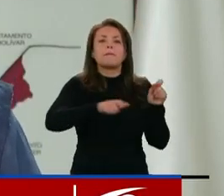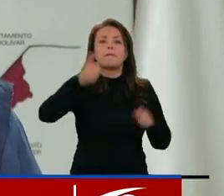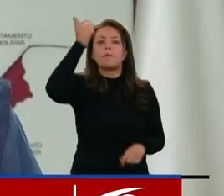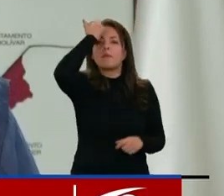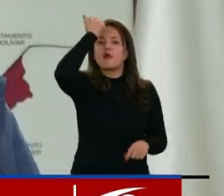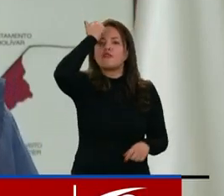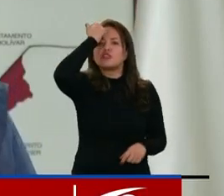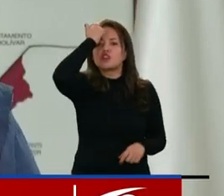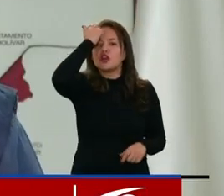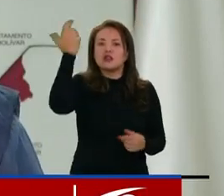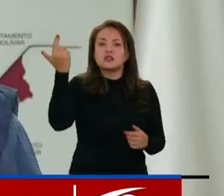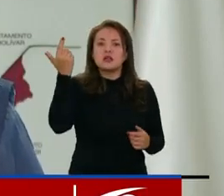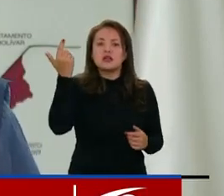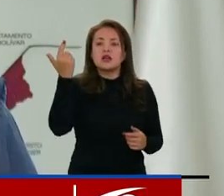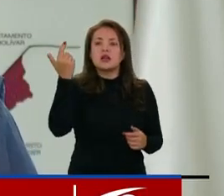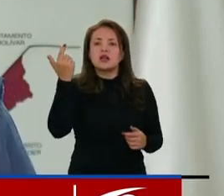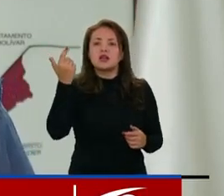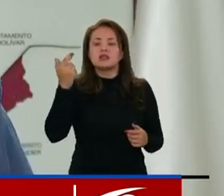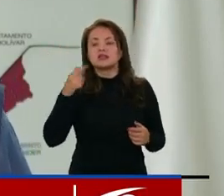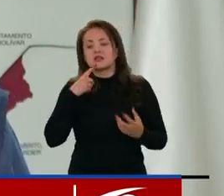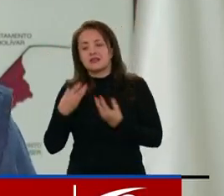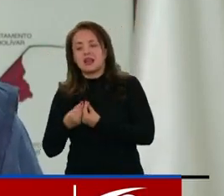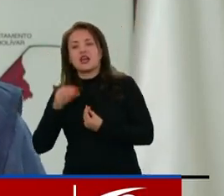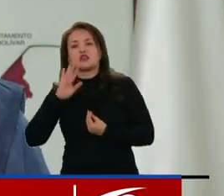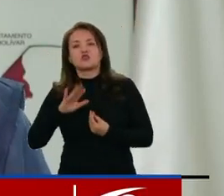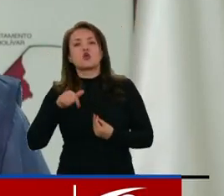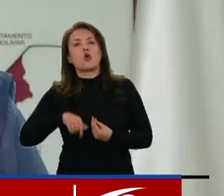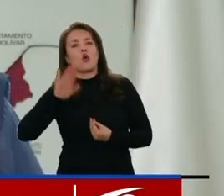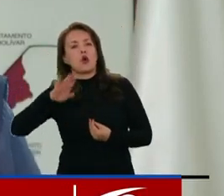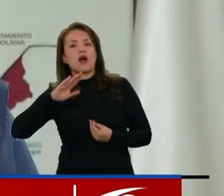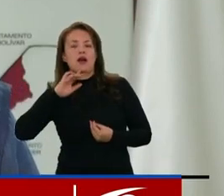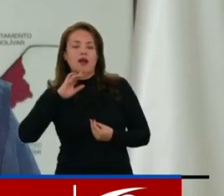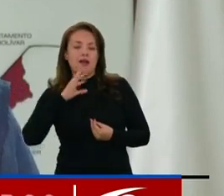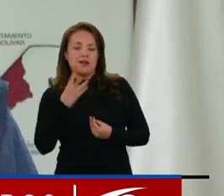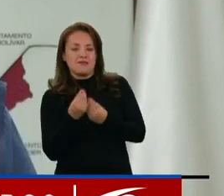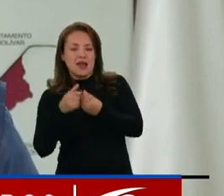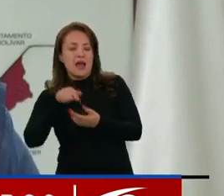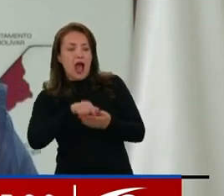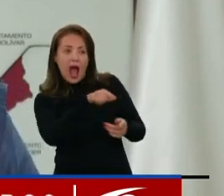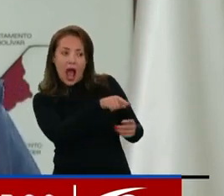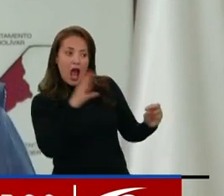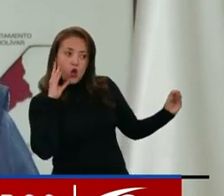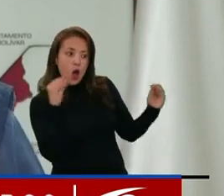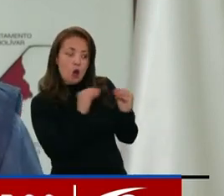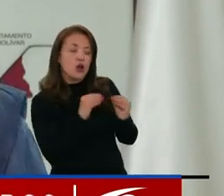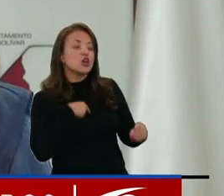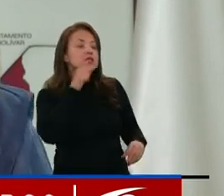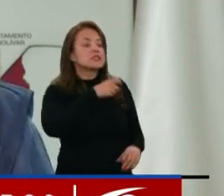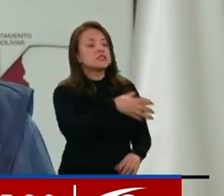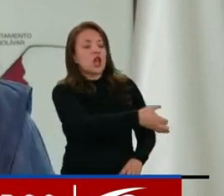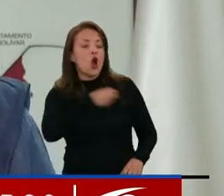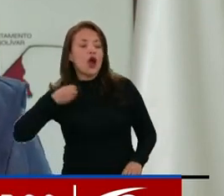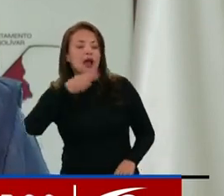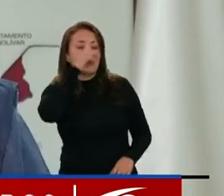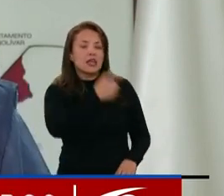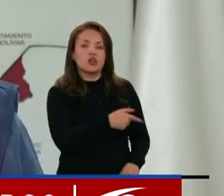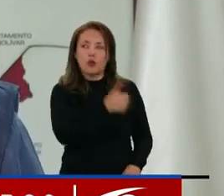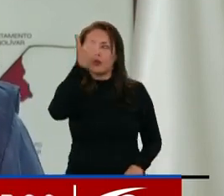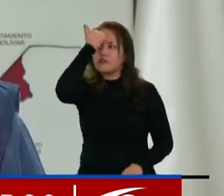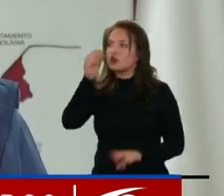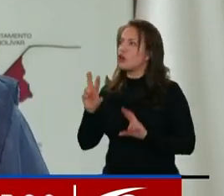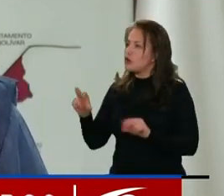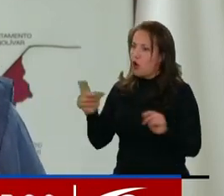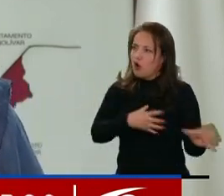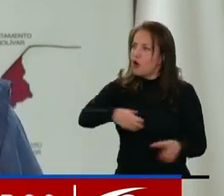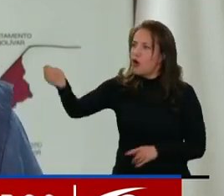están en la línea de lo que el grupo al margen de la ley indica por ejemplo necesito llevarme este alumno y un profesor se